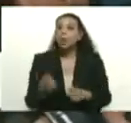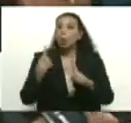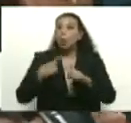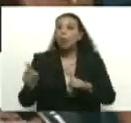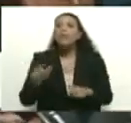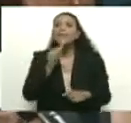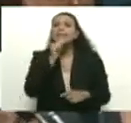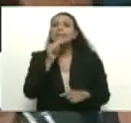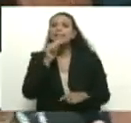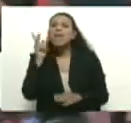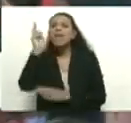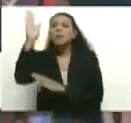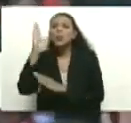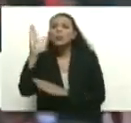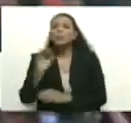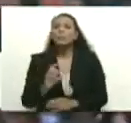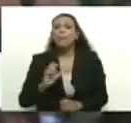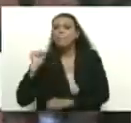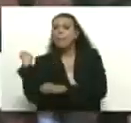Levante la mano los que quieran ir al mazo para ver.